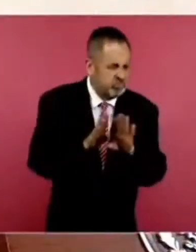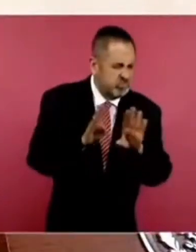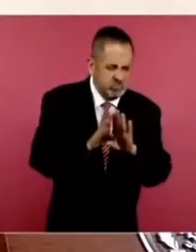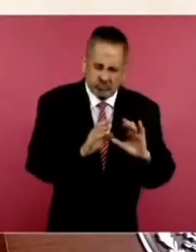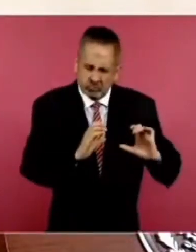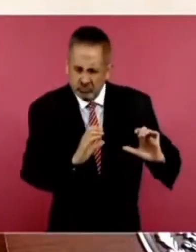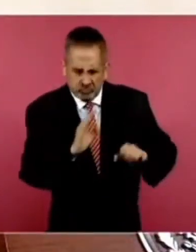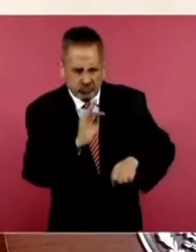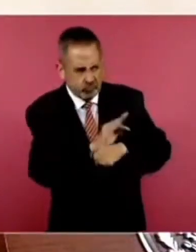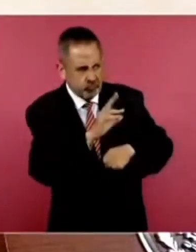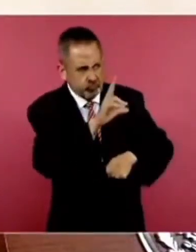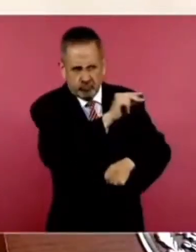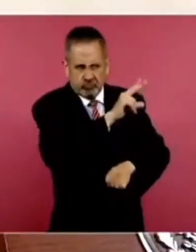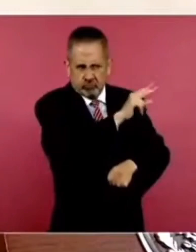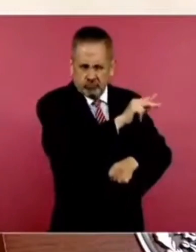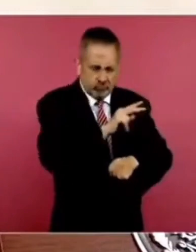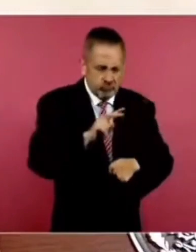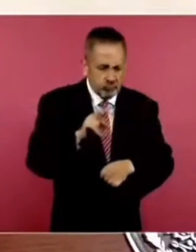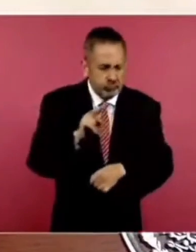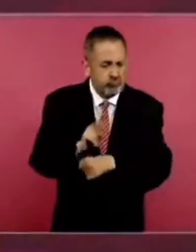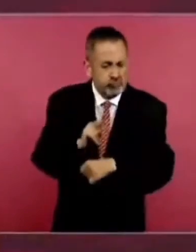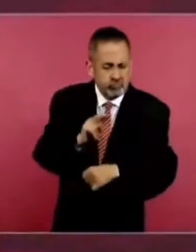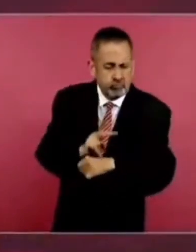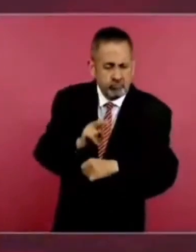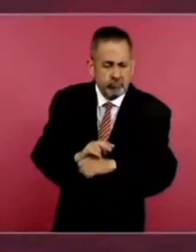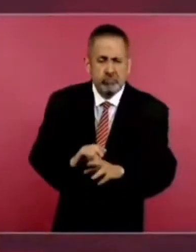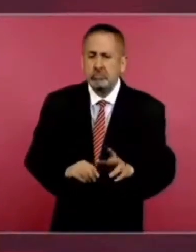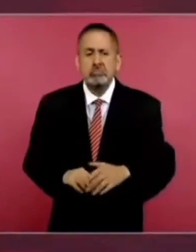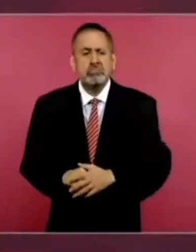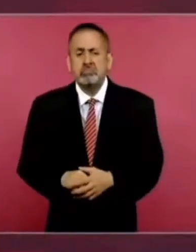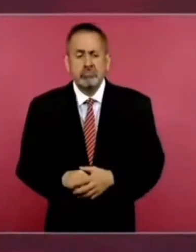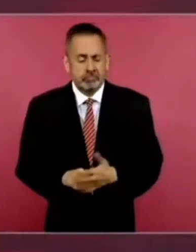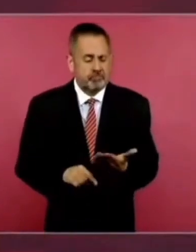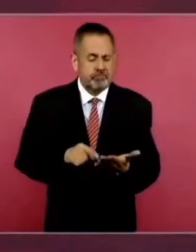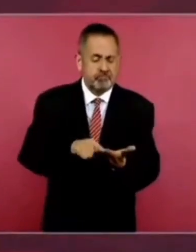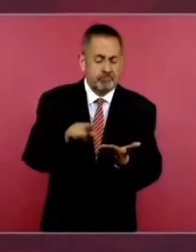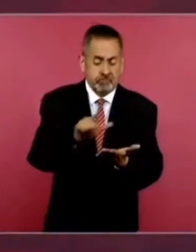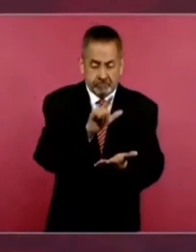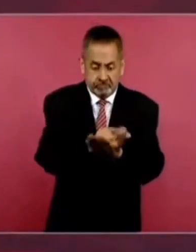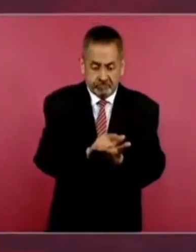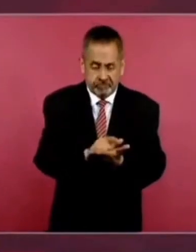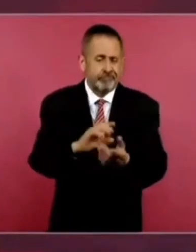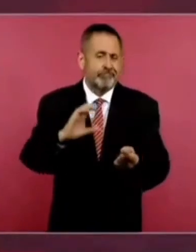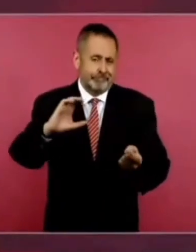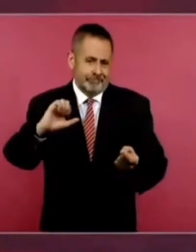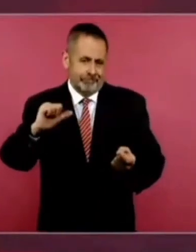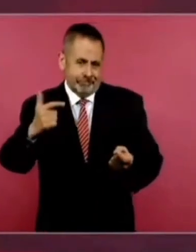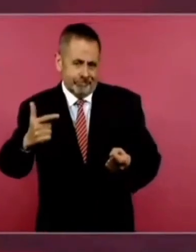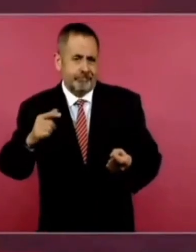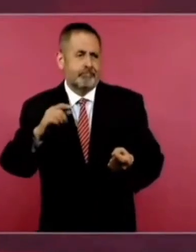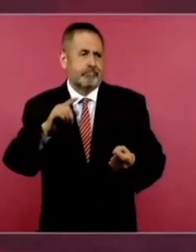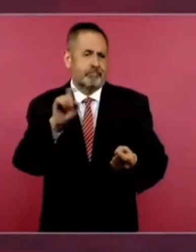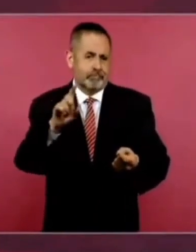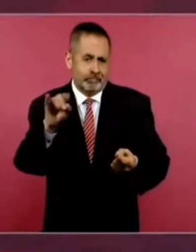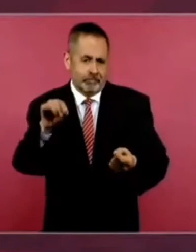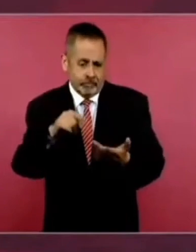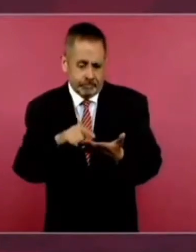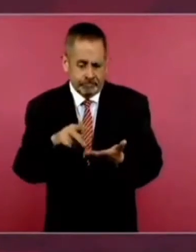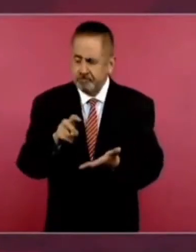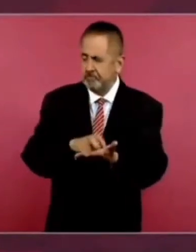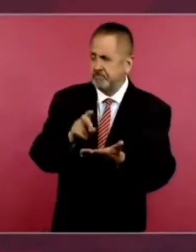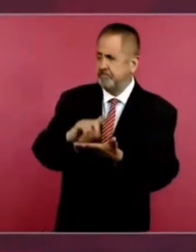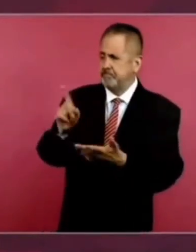ocupó de declarar inconstitucional la reforma a esa